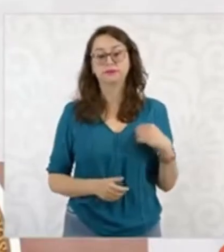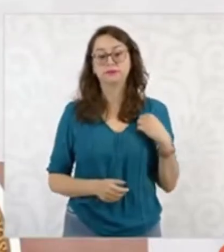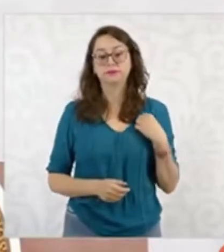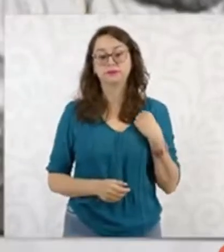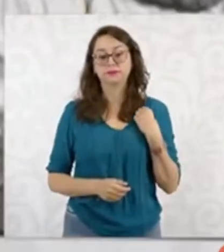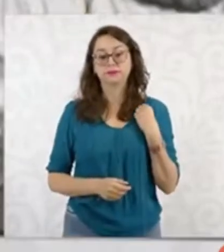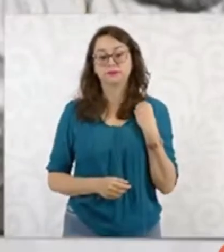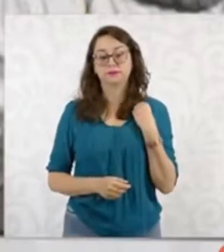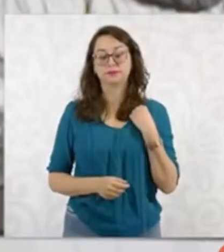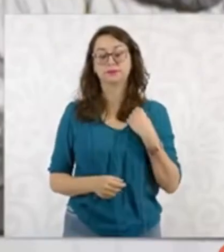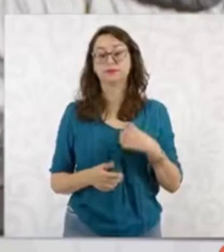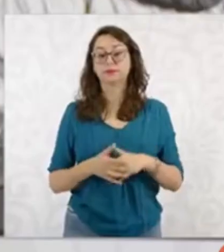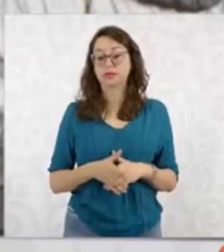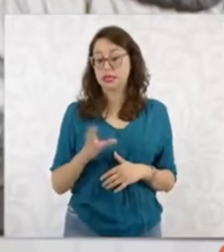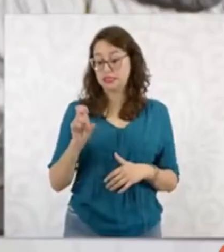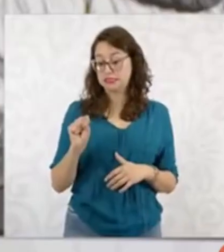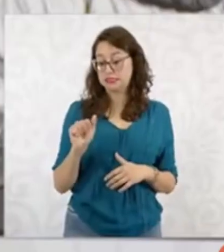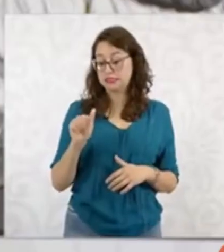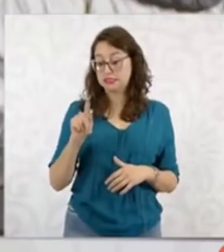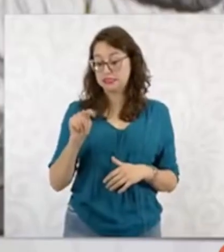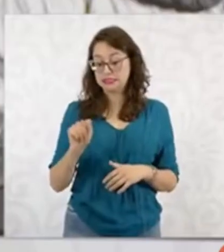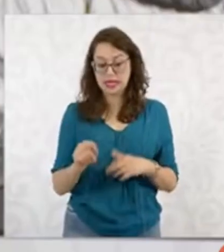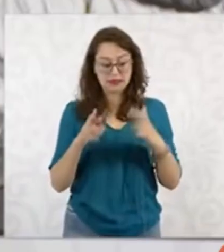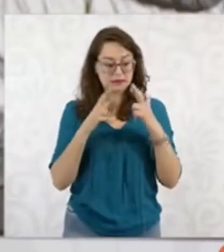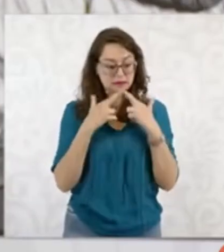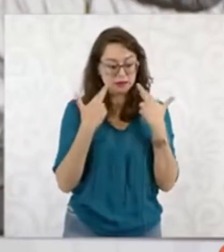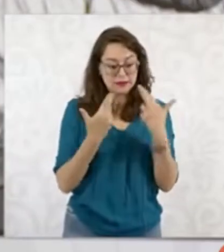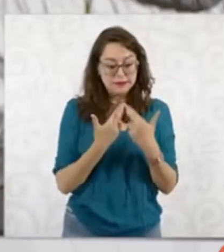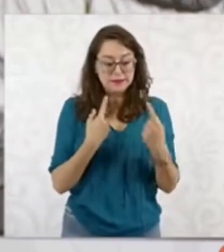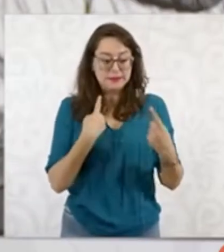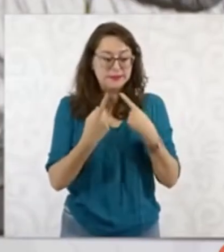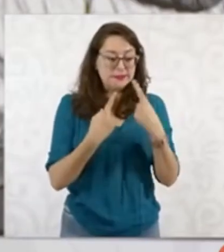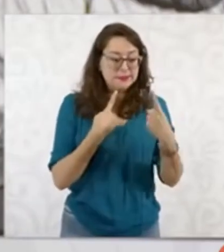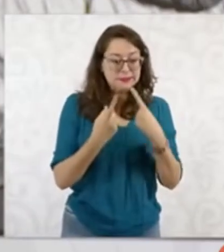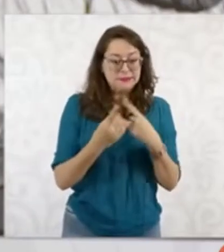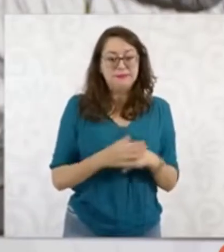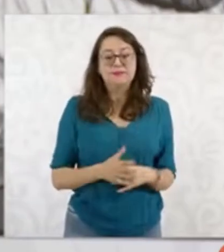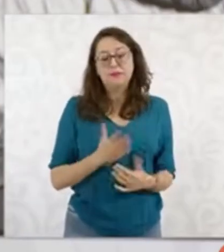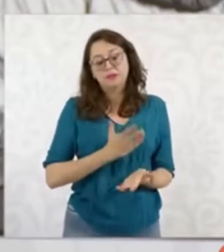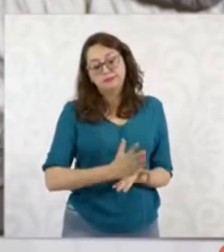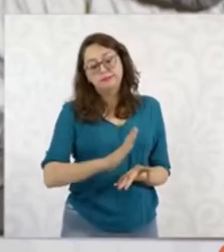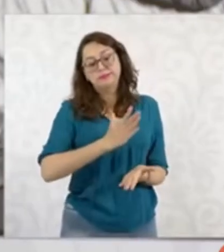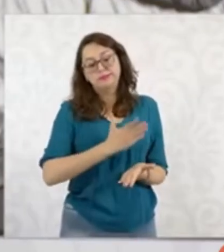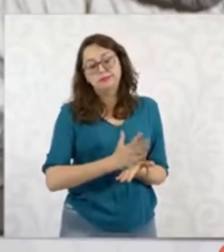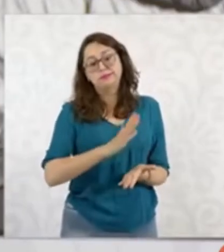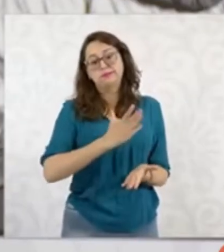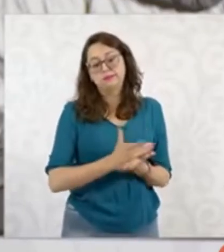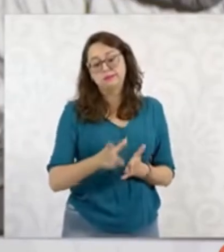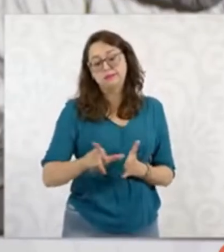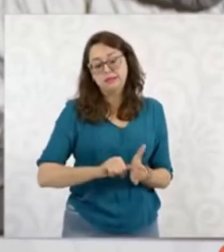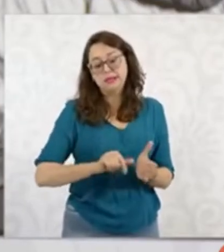Tienen una reunión con el SAT y deciden pagar los impuestos en 18 mensualidades, un